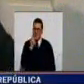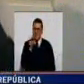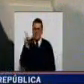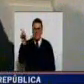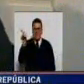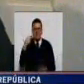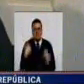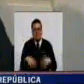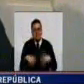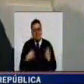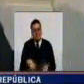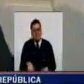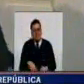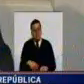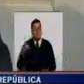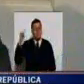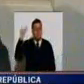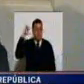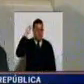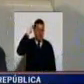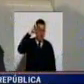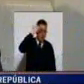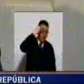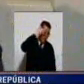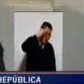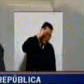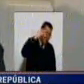El tercer indicio es que nos están manipulando, ¿no?